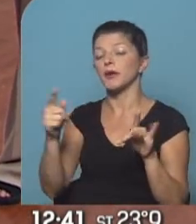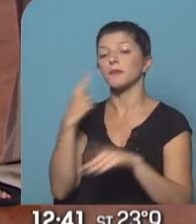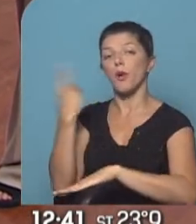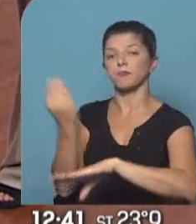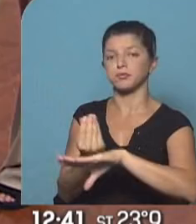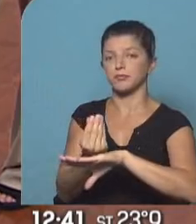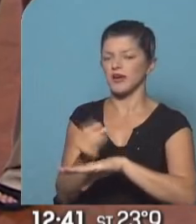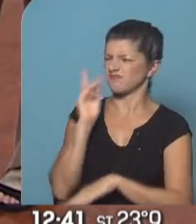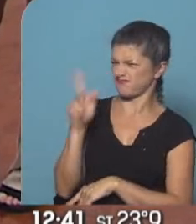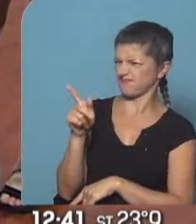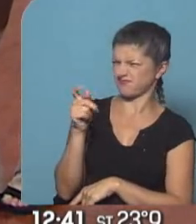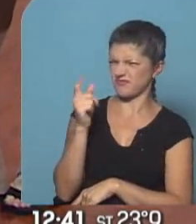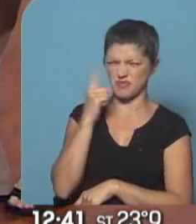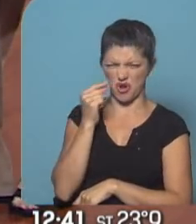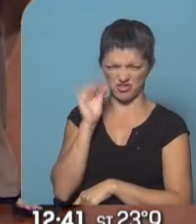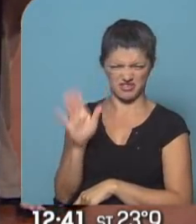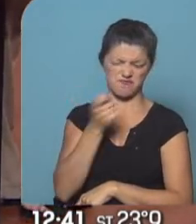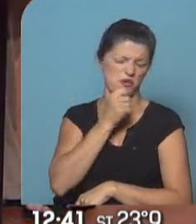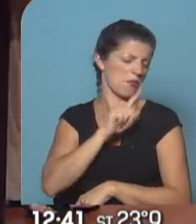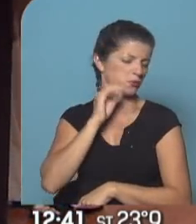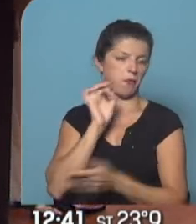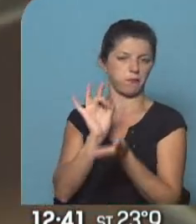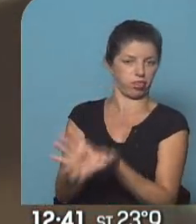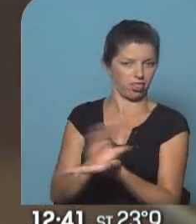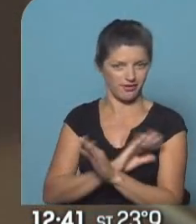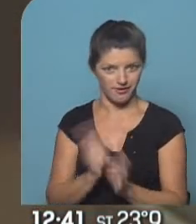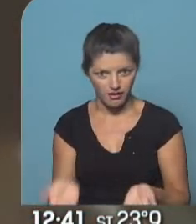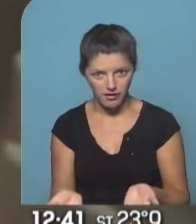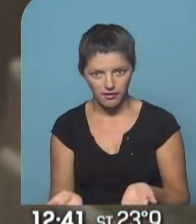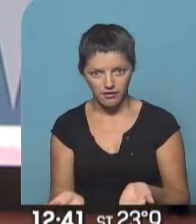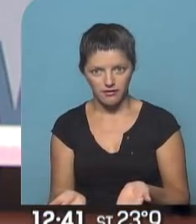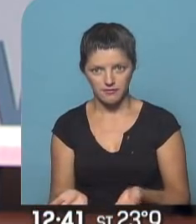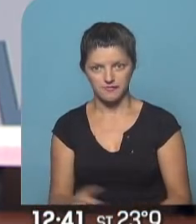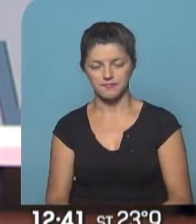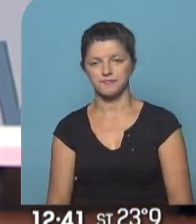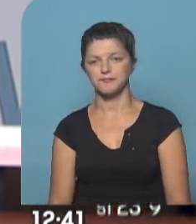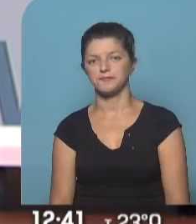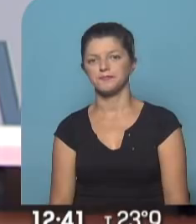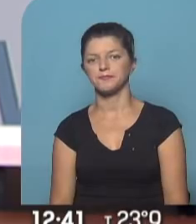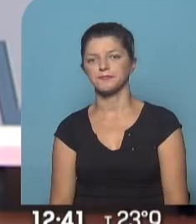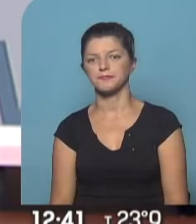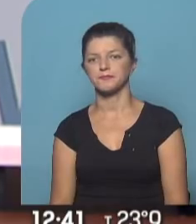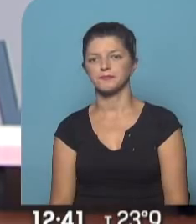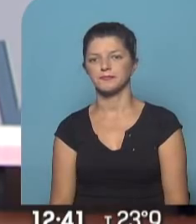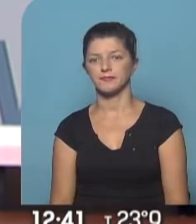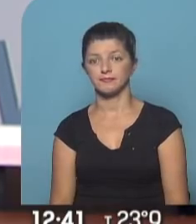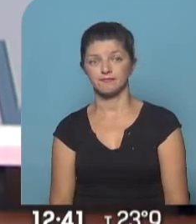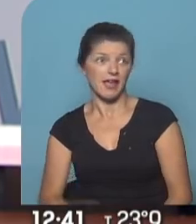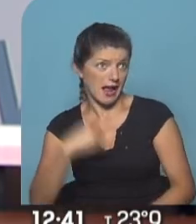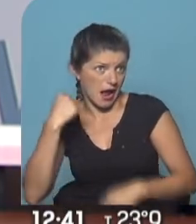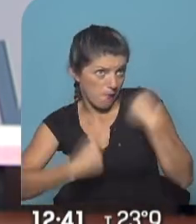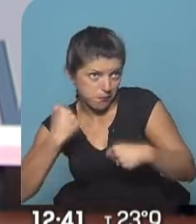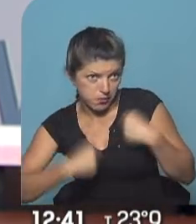gusta el bigote. Dice, no, con el bigote así no. John Bolton. Lo descarta porque no le gusta el bigote. Entonces, me parece caprichos.